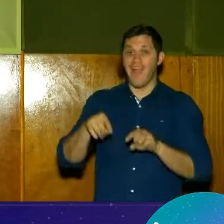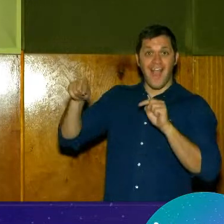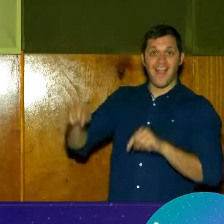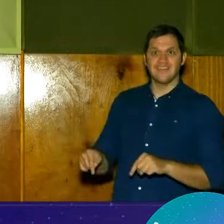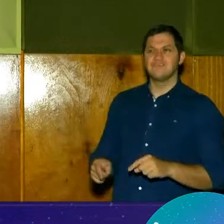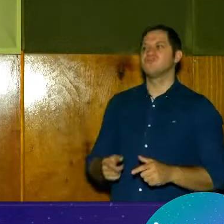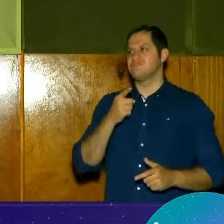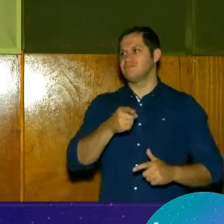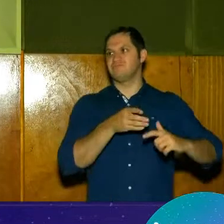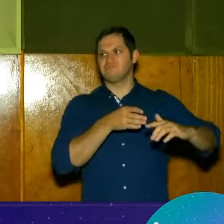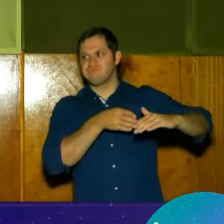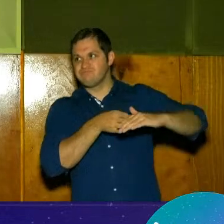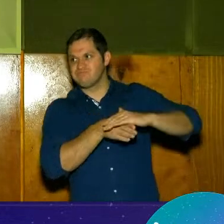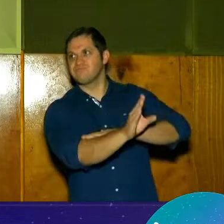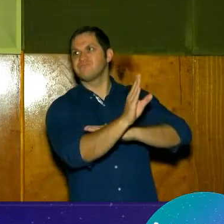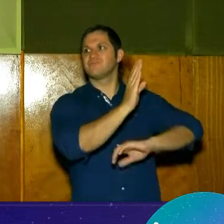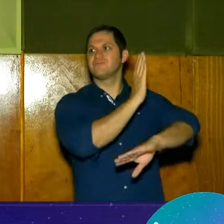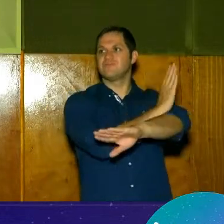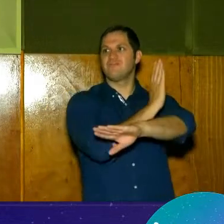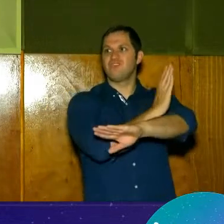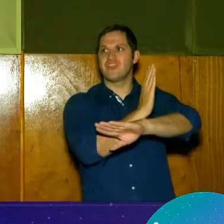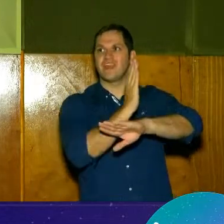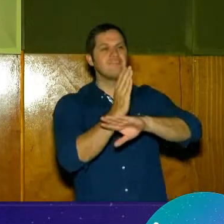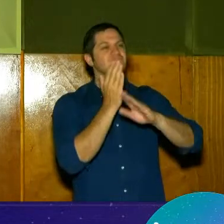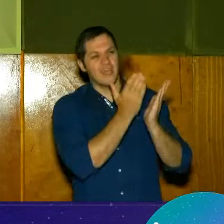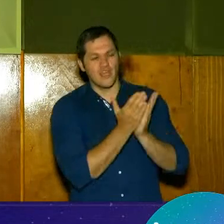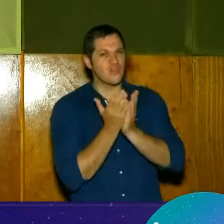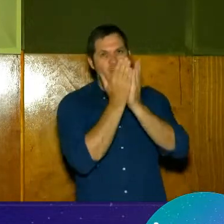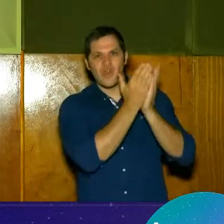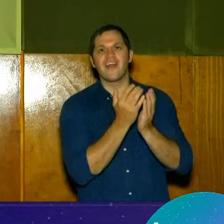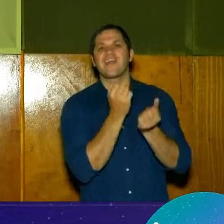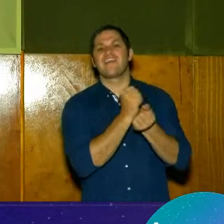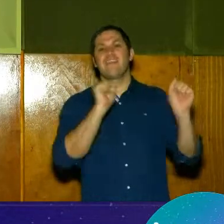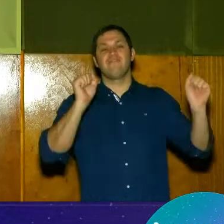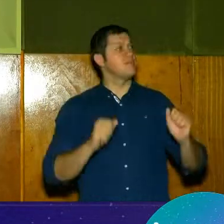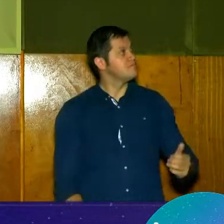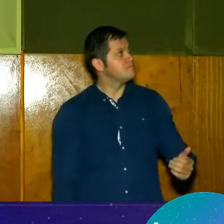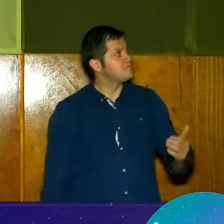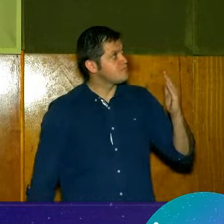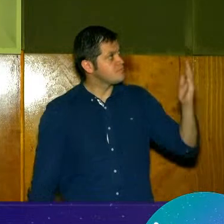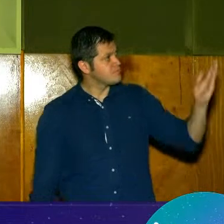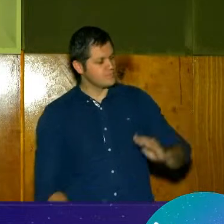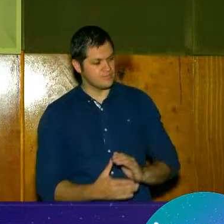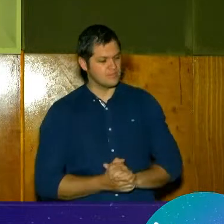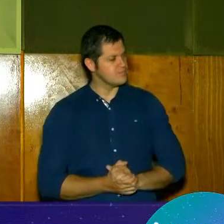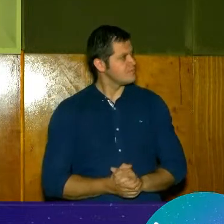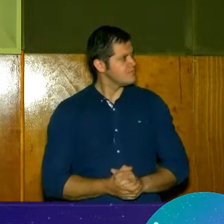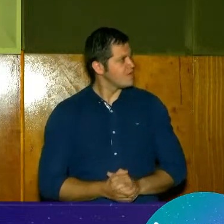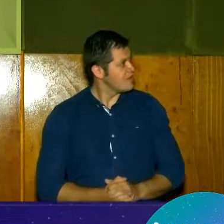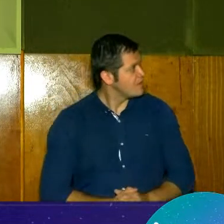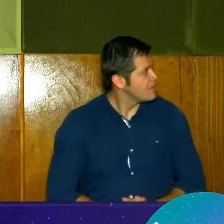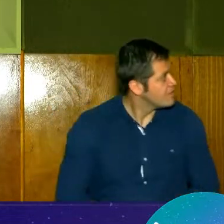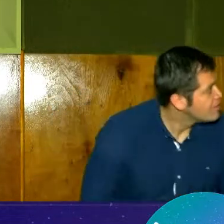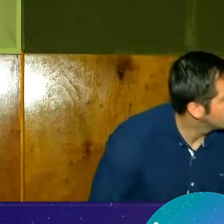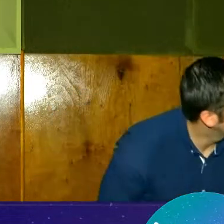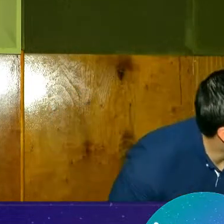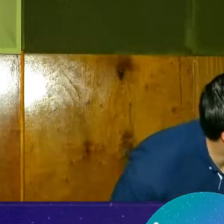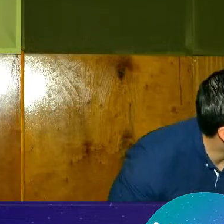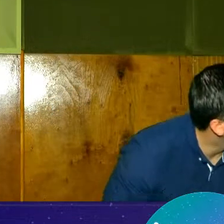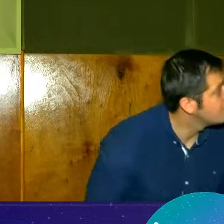y las religiosas tenían acceso a bibliotecas como la que tienen acá y cuando tenían acceso a bibliotecas